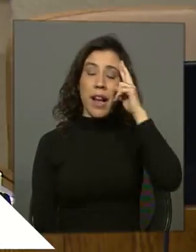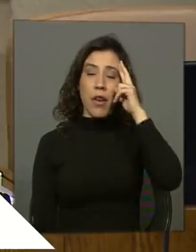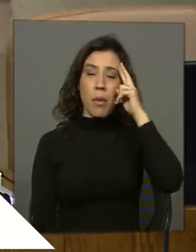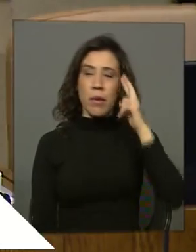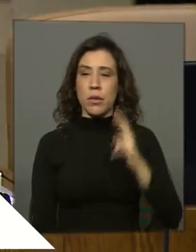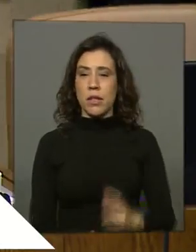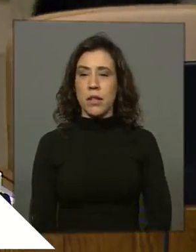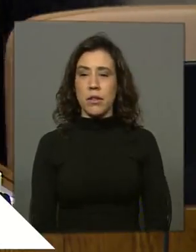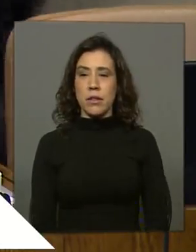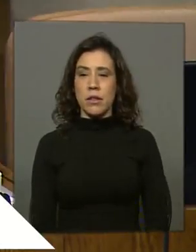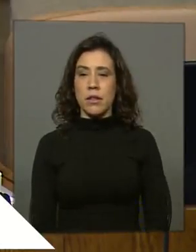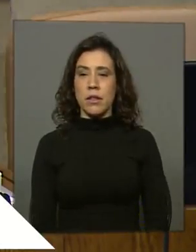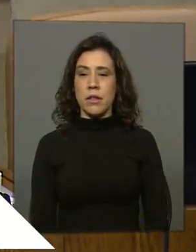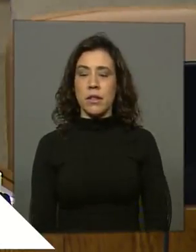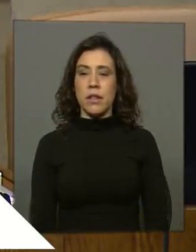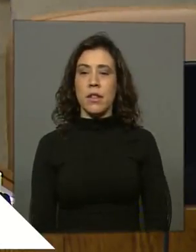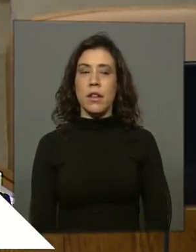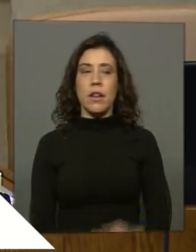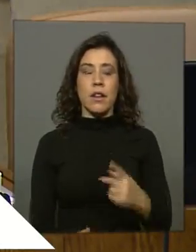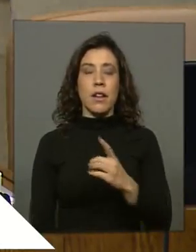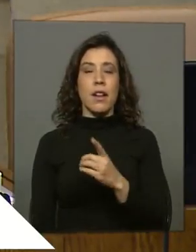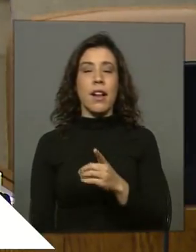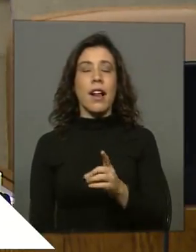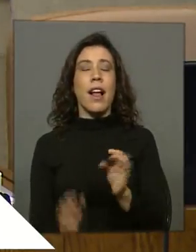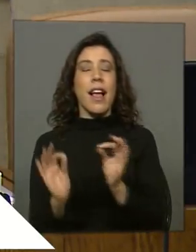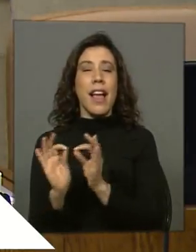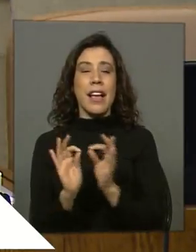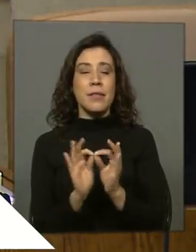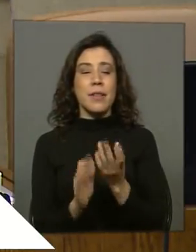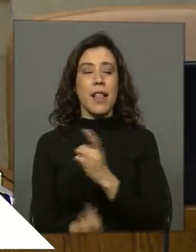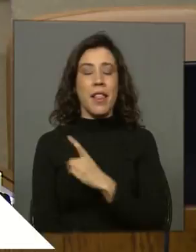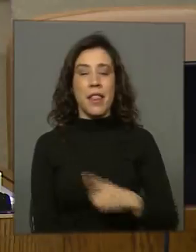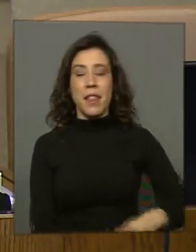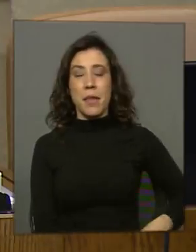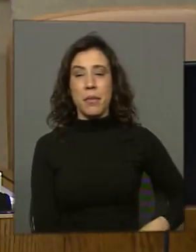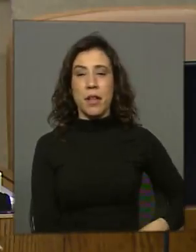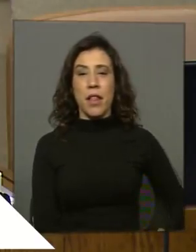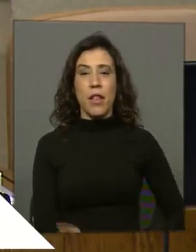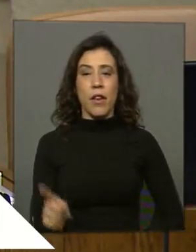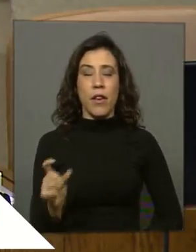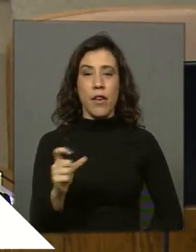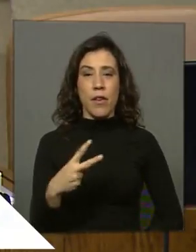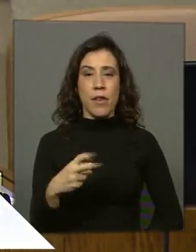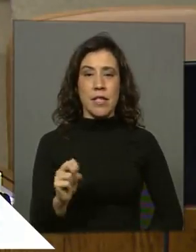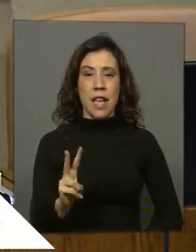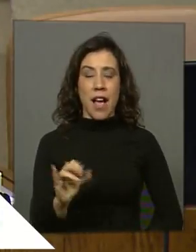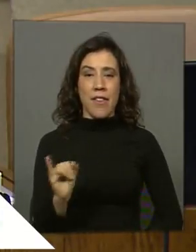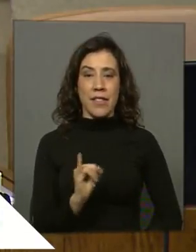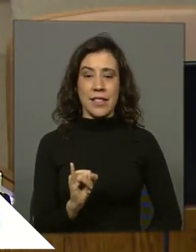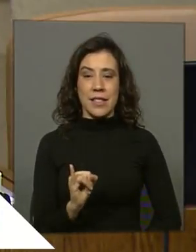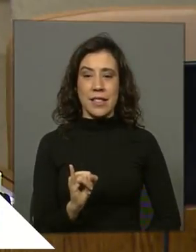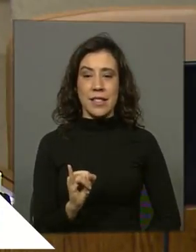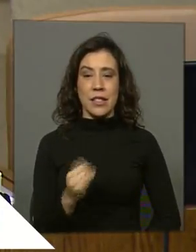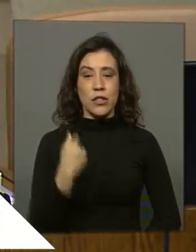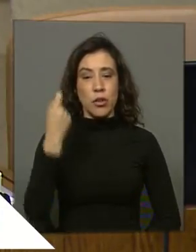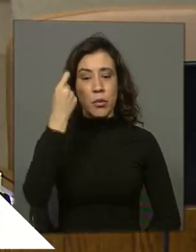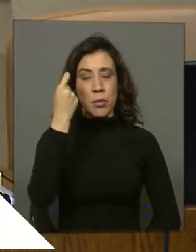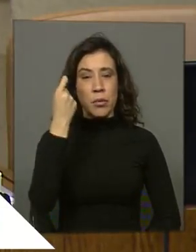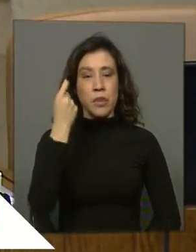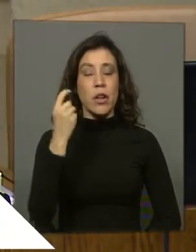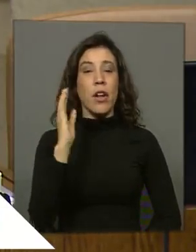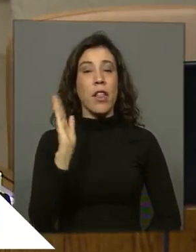también tuvo origen parlamentario específicamente en el diputado Marcelo Chávez creo que hay que